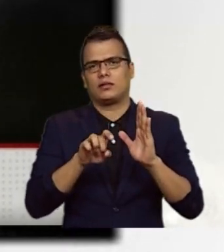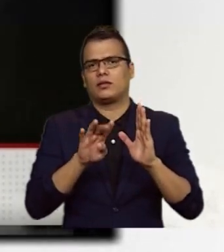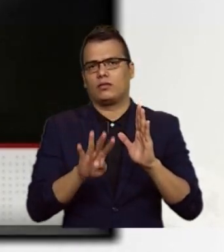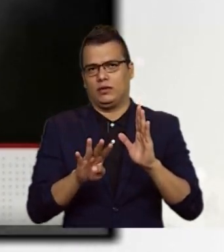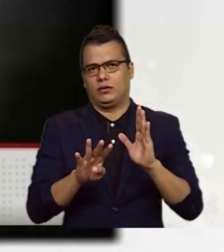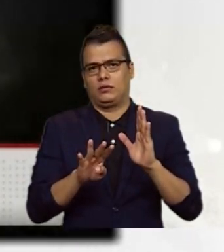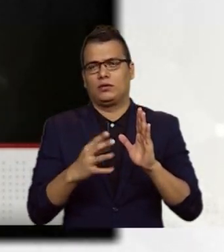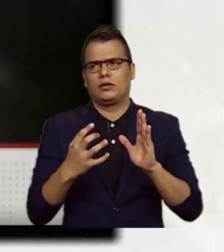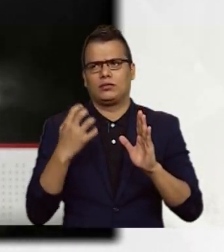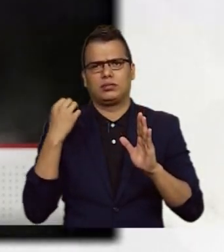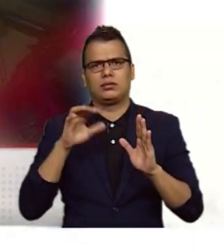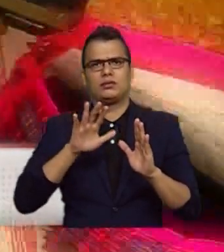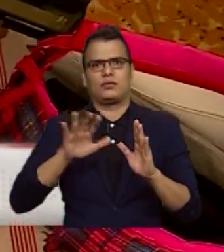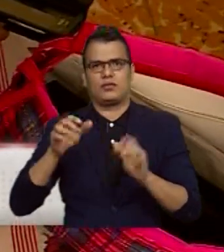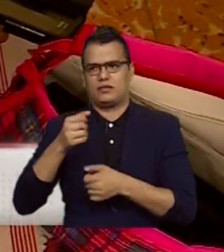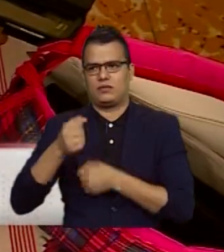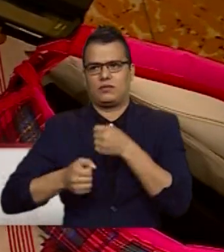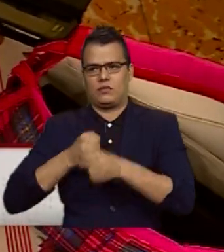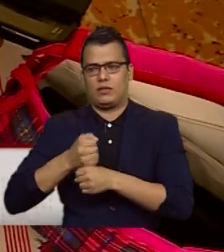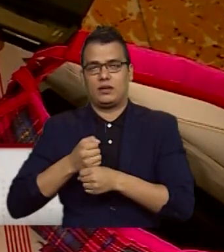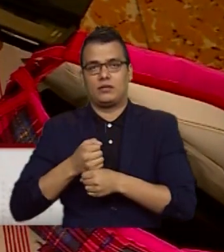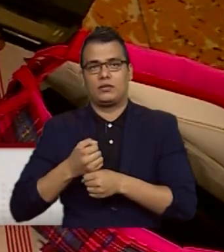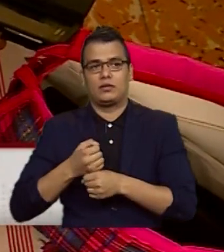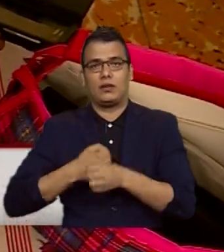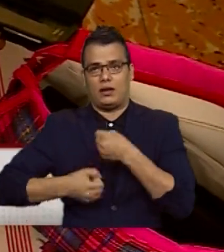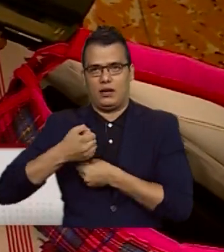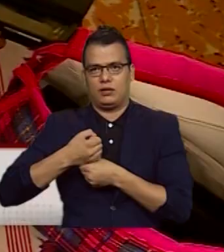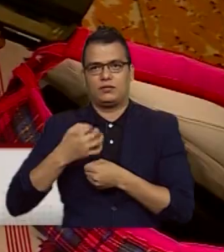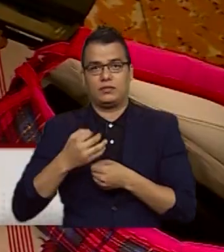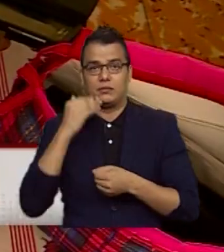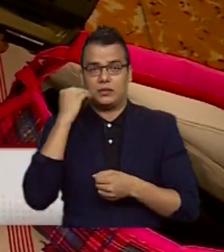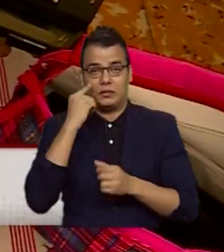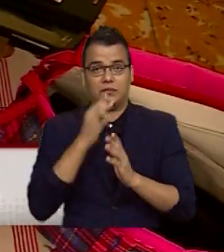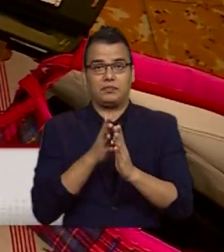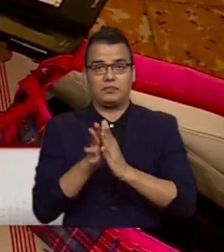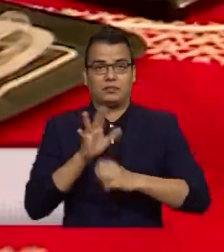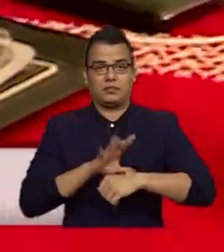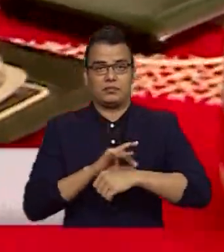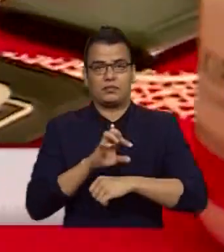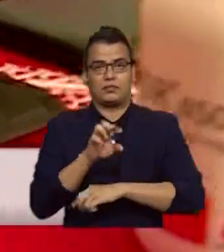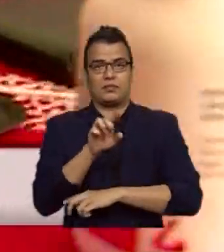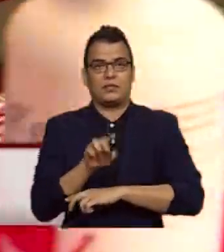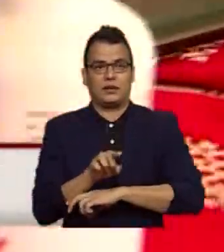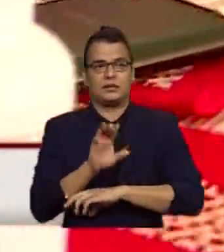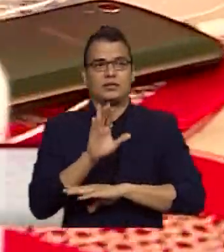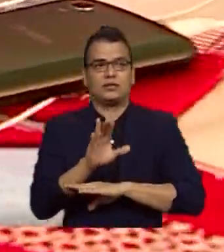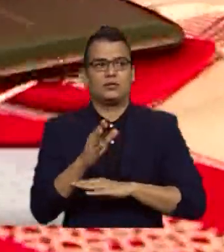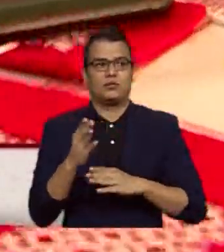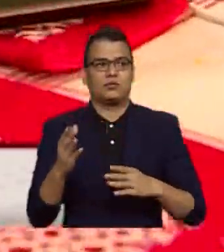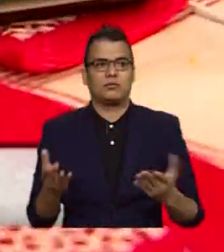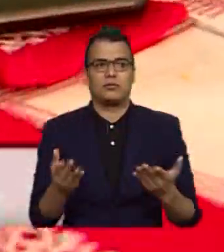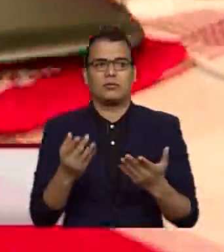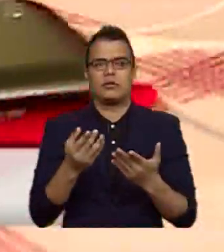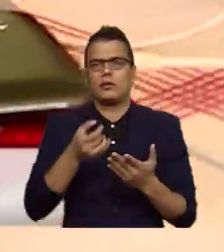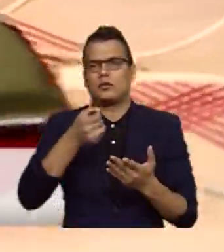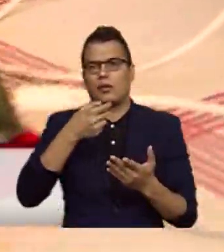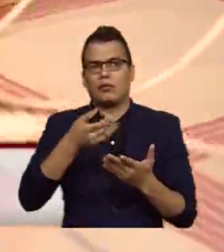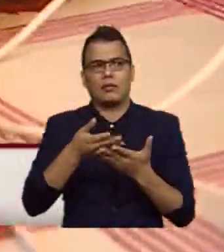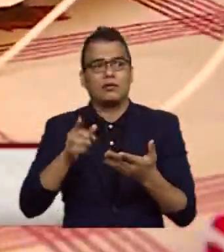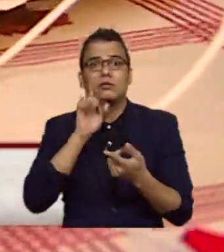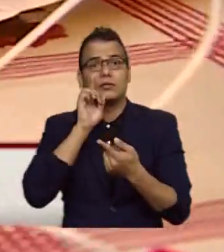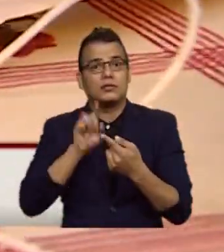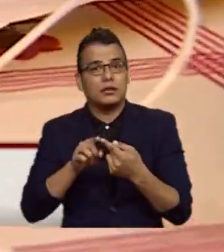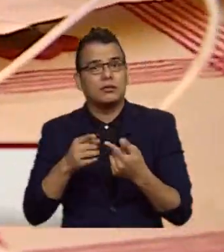decir, hace 55 años. Y hoy Patricia está atenta a que su EPS Medimás no incurra en la desatención de sus medicamentos para